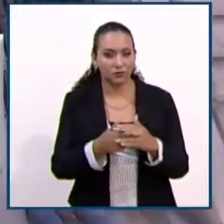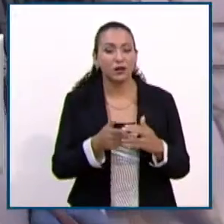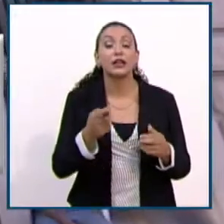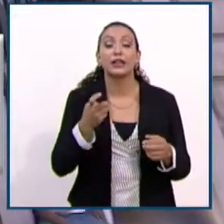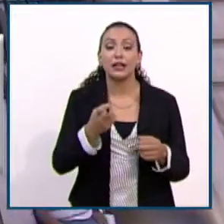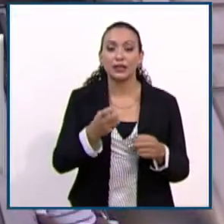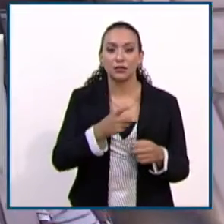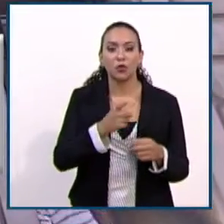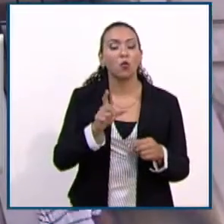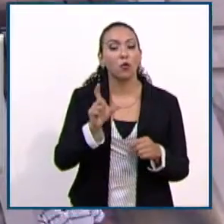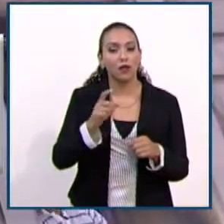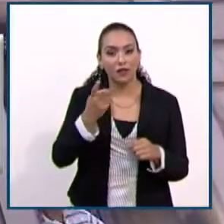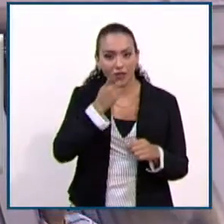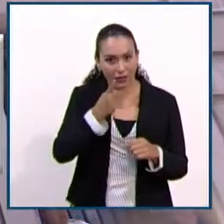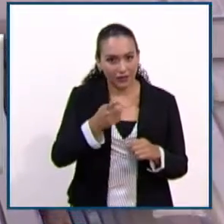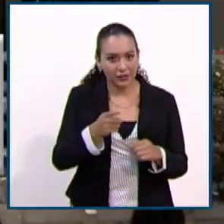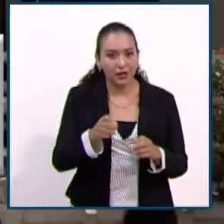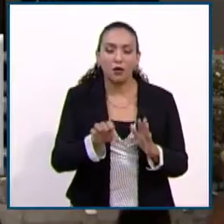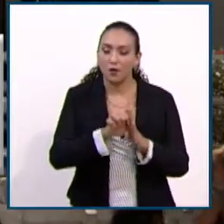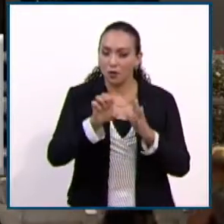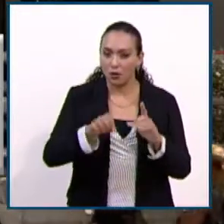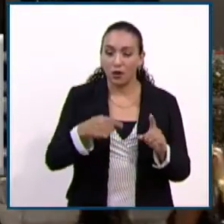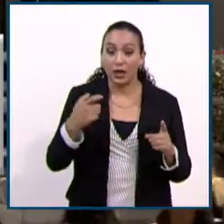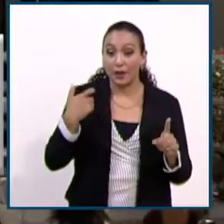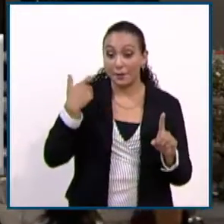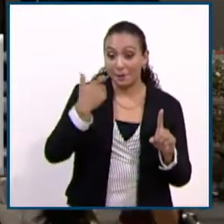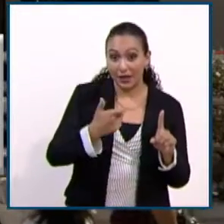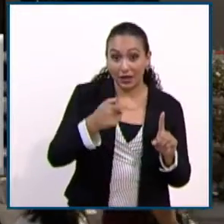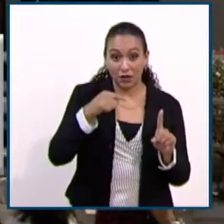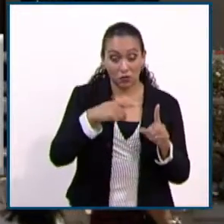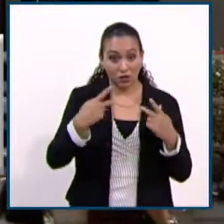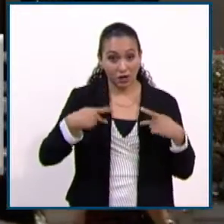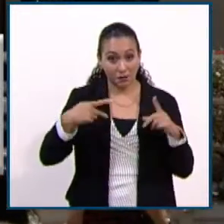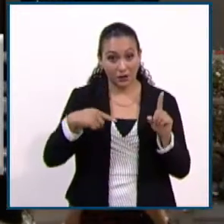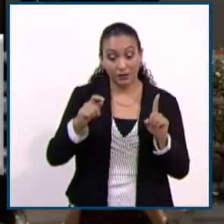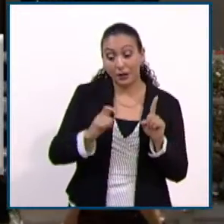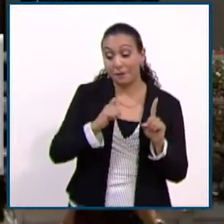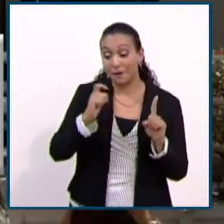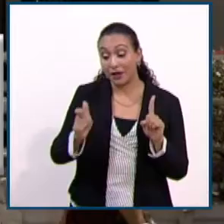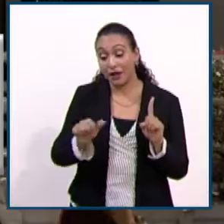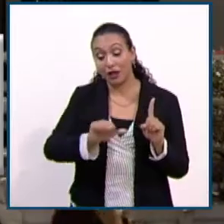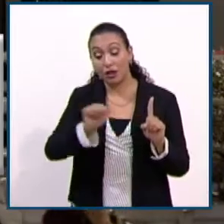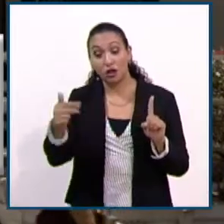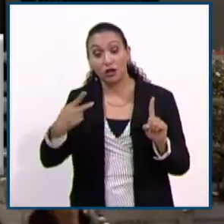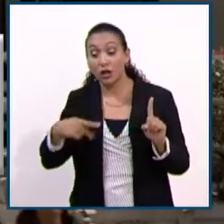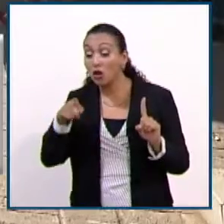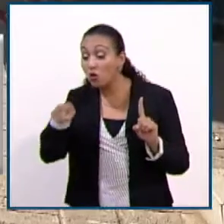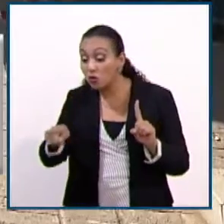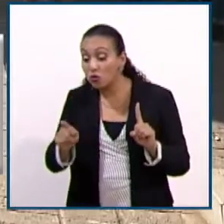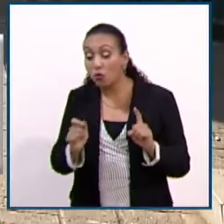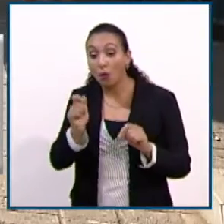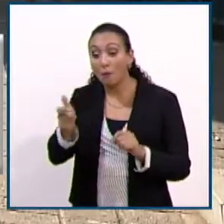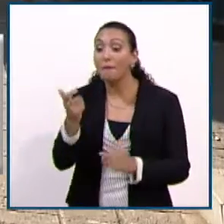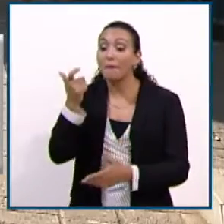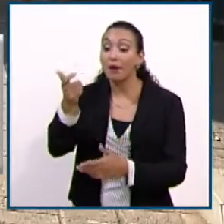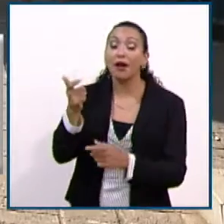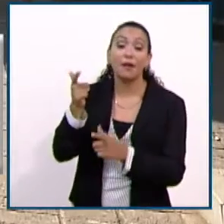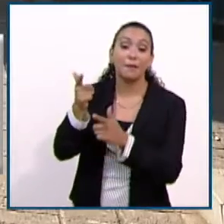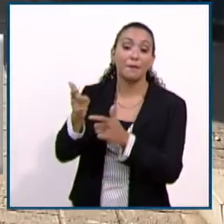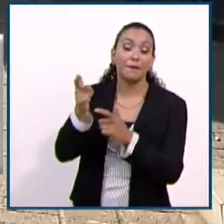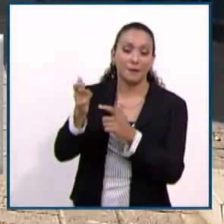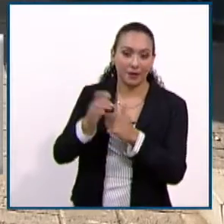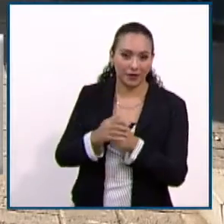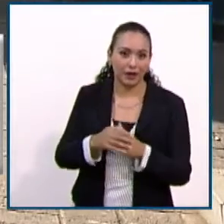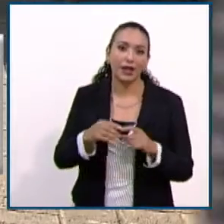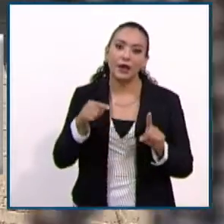retribución dada o prometida, es decir, pagar o prometer pagar a otro para que se ocupe de matar a una persona, previsto en el